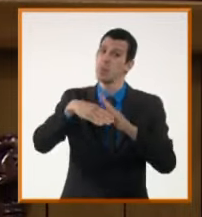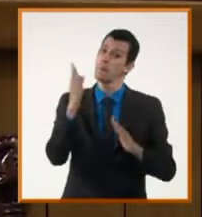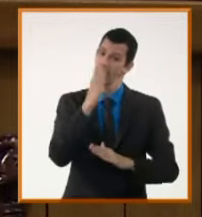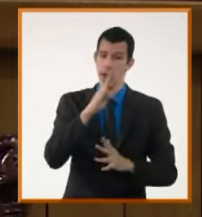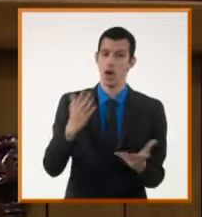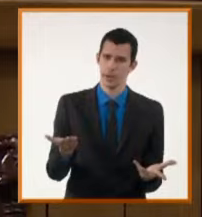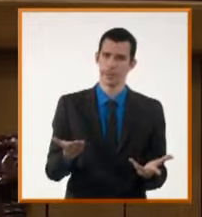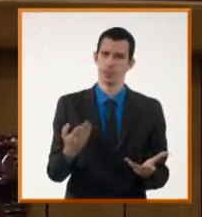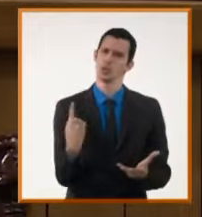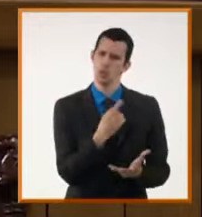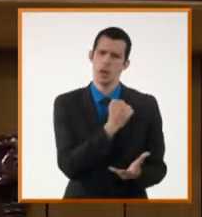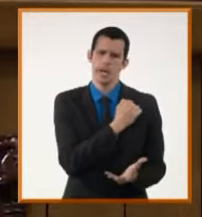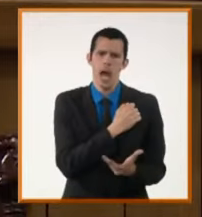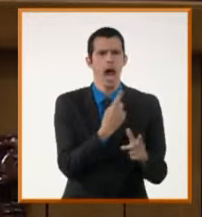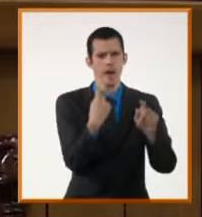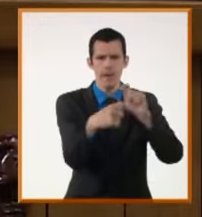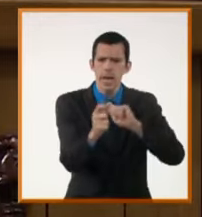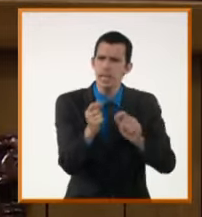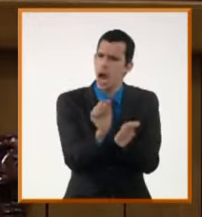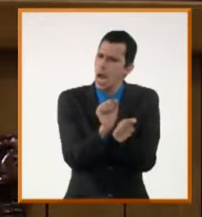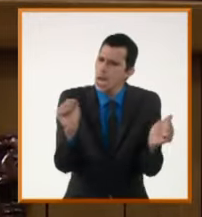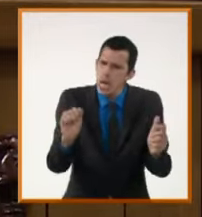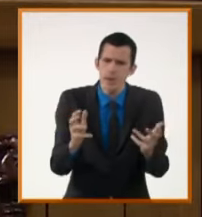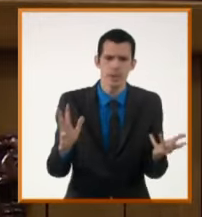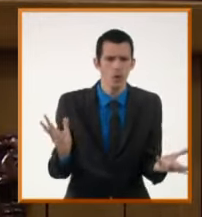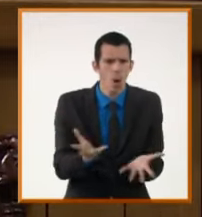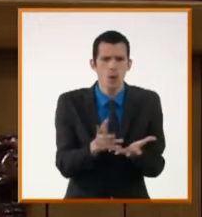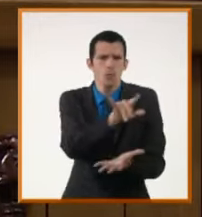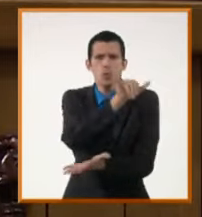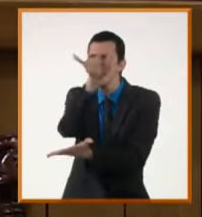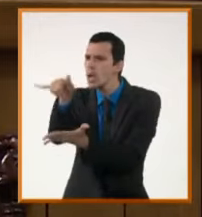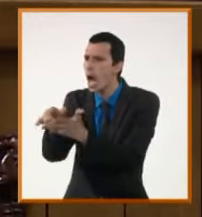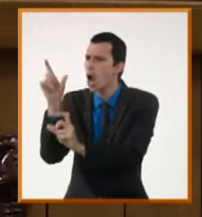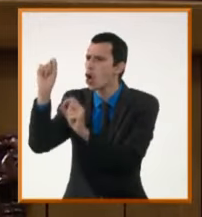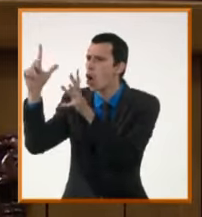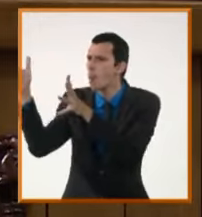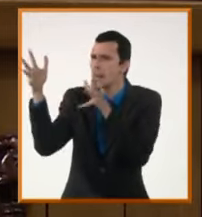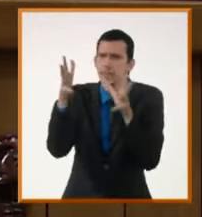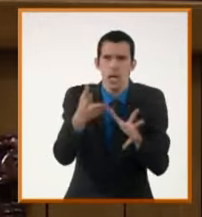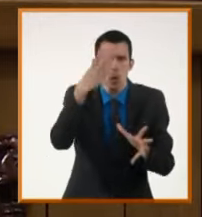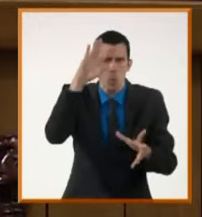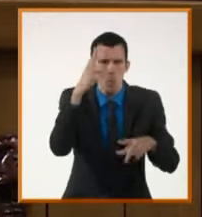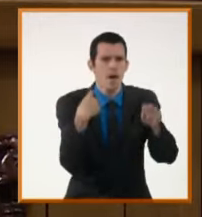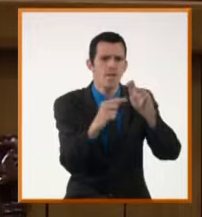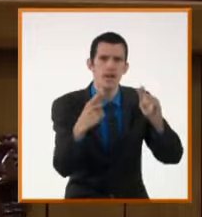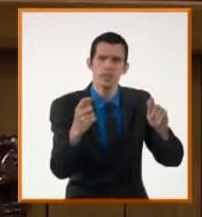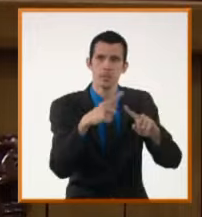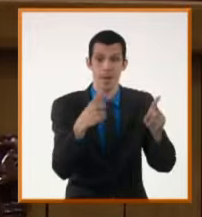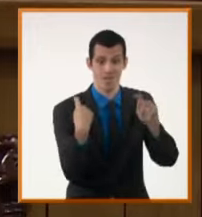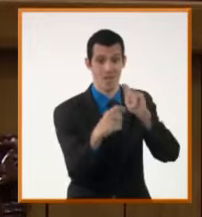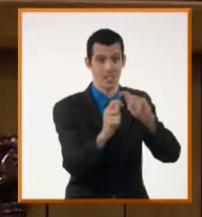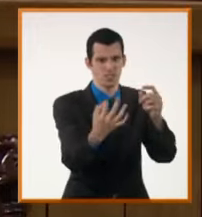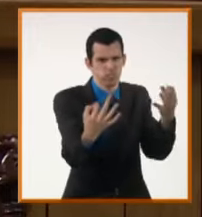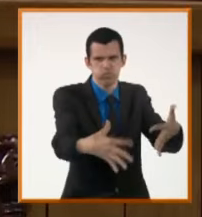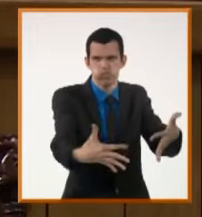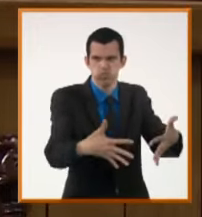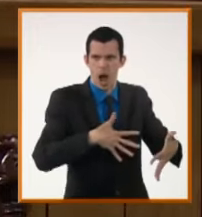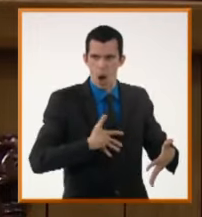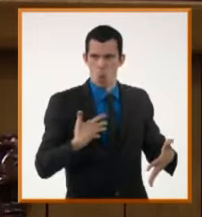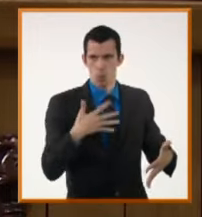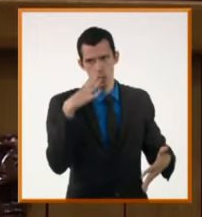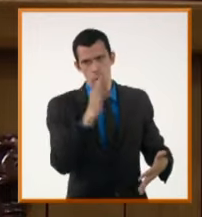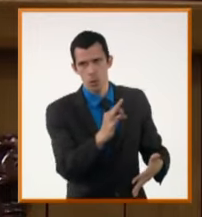decía, ahora estos días hemos estado hablando enseguida a los enemigos de la revolución, el primer ministro va a cerrar no sé qué